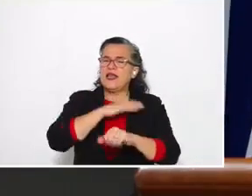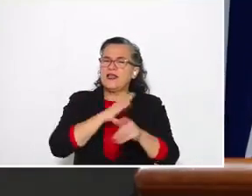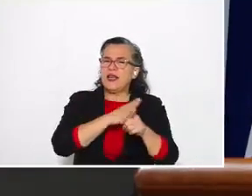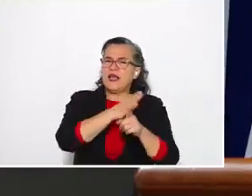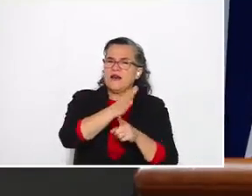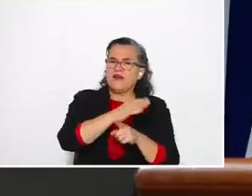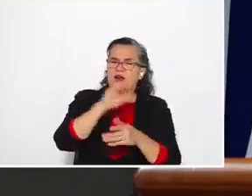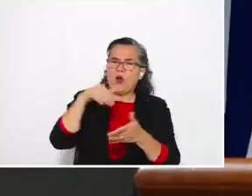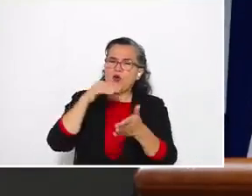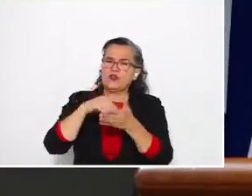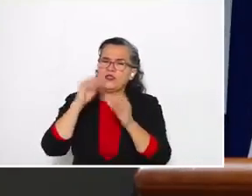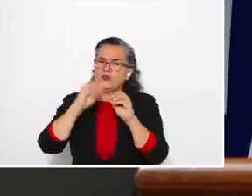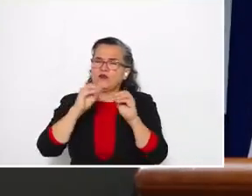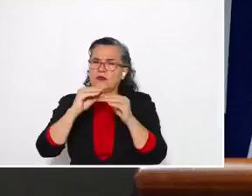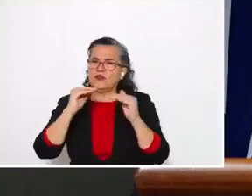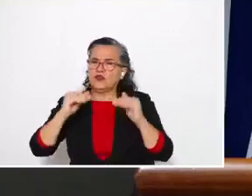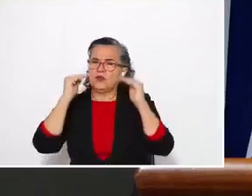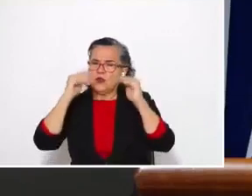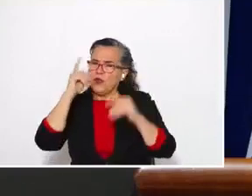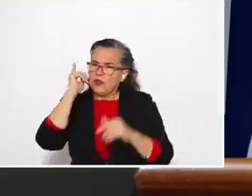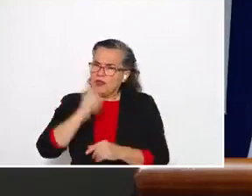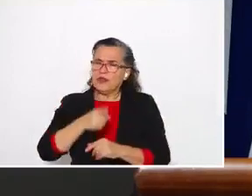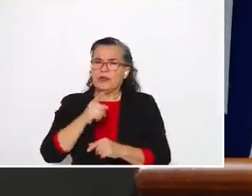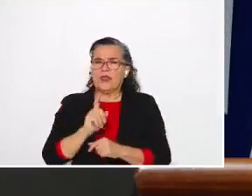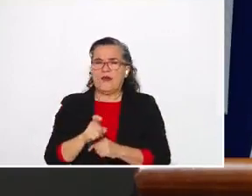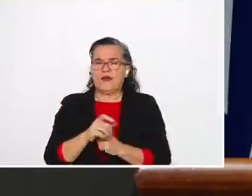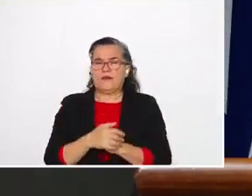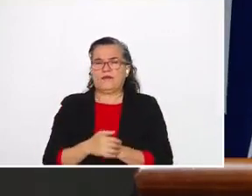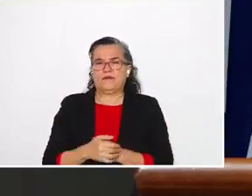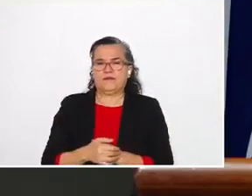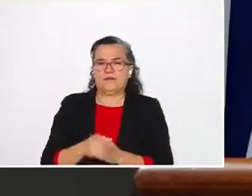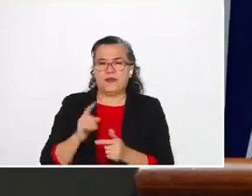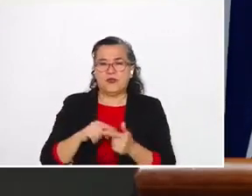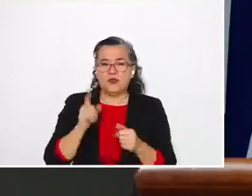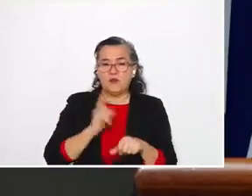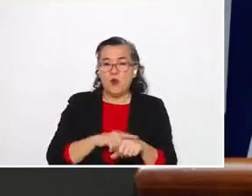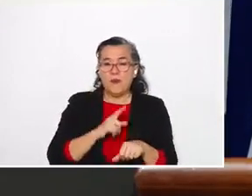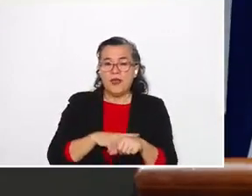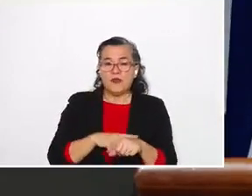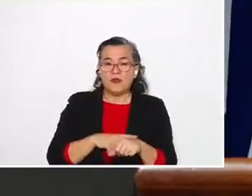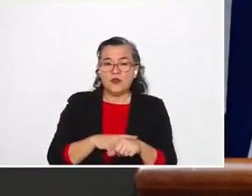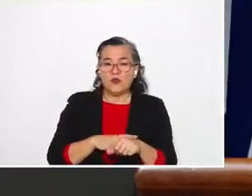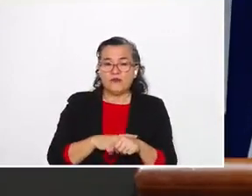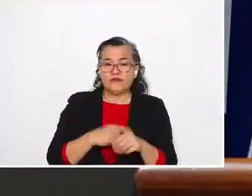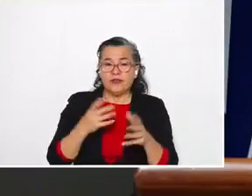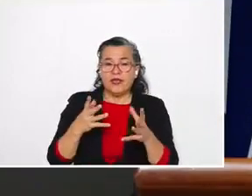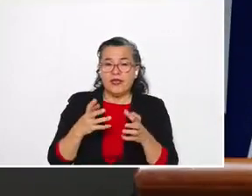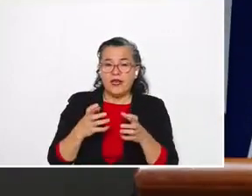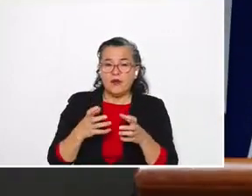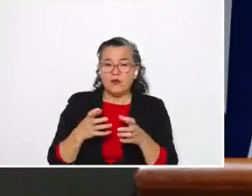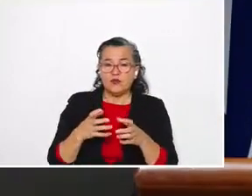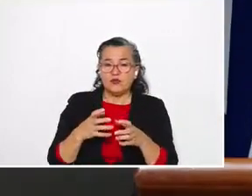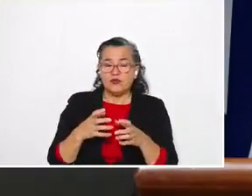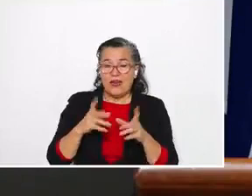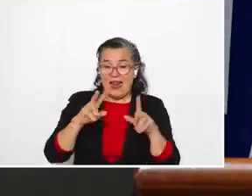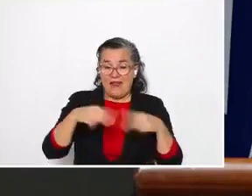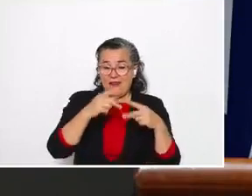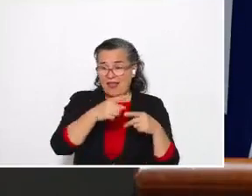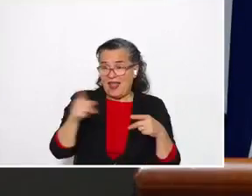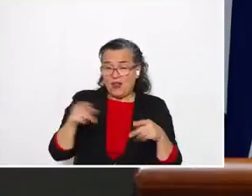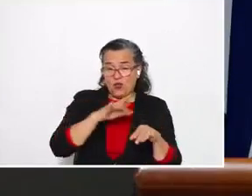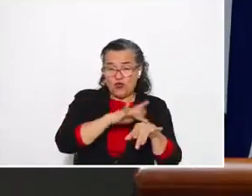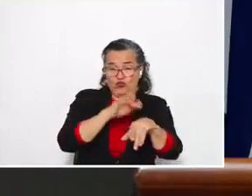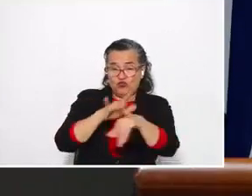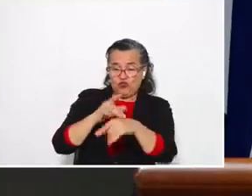o centro de formación superior. En este momento, si realmente queremos tocar la vida de todos,